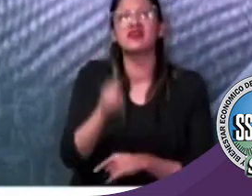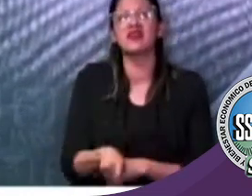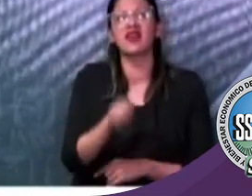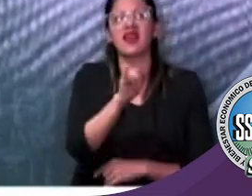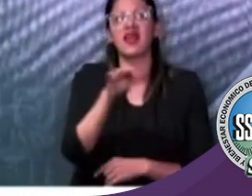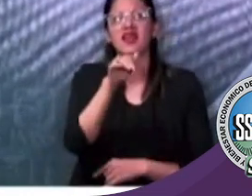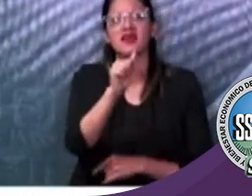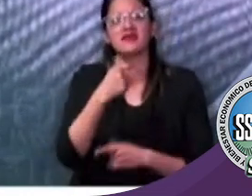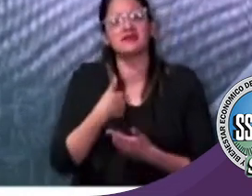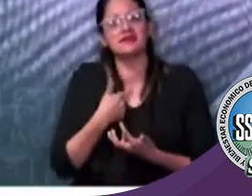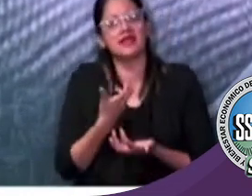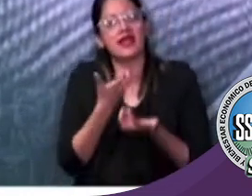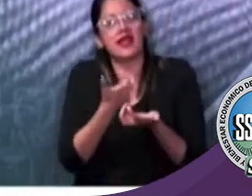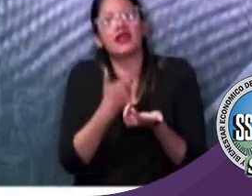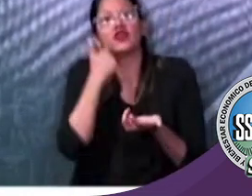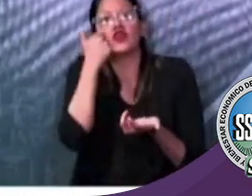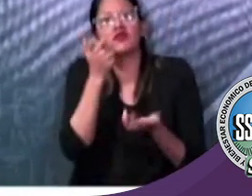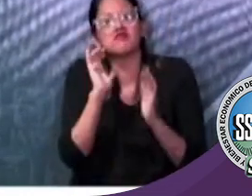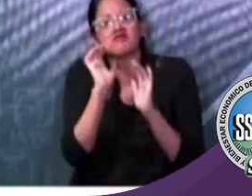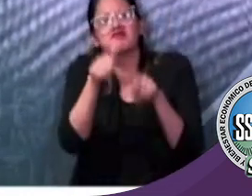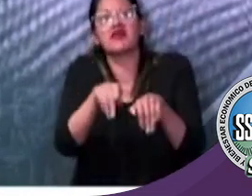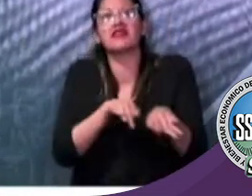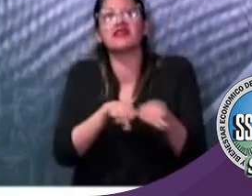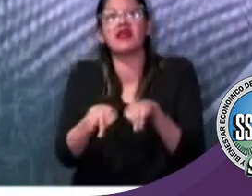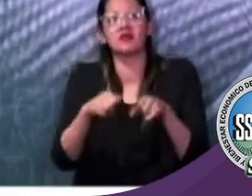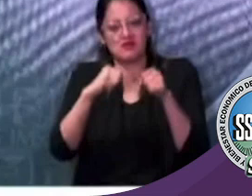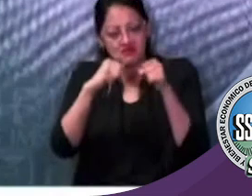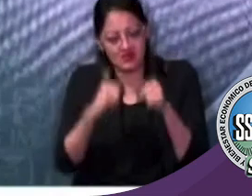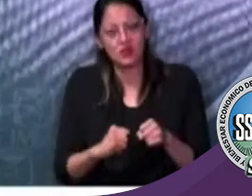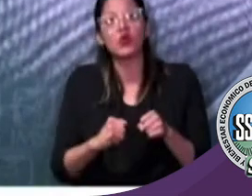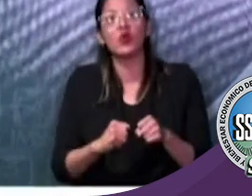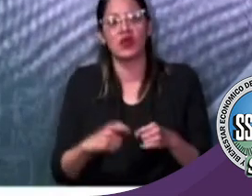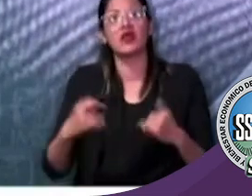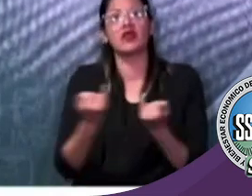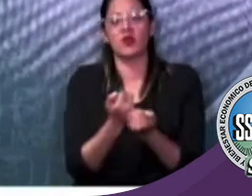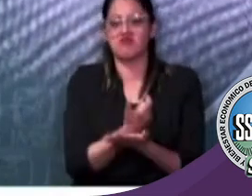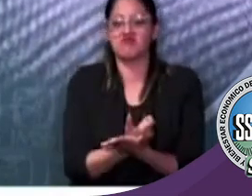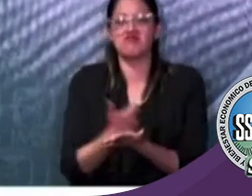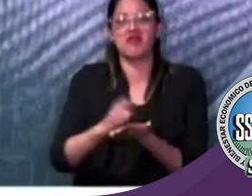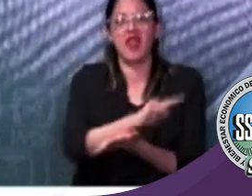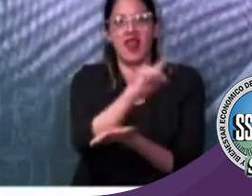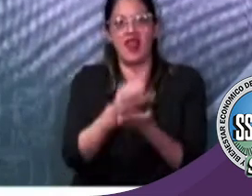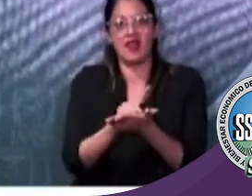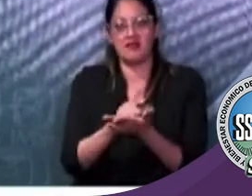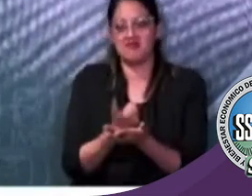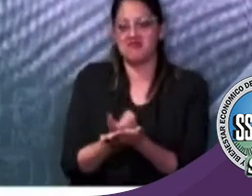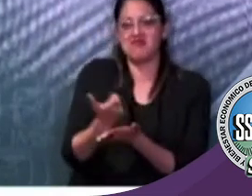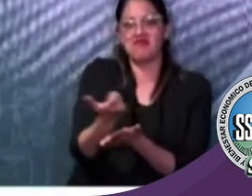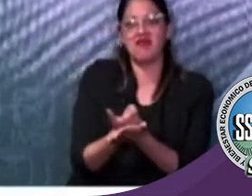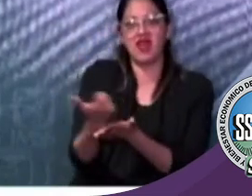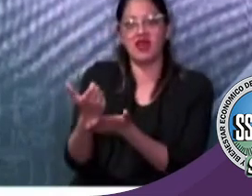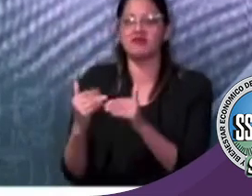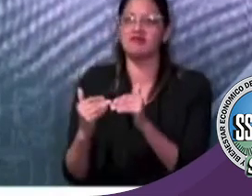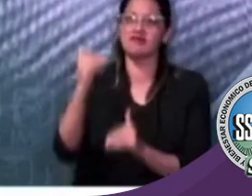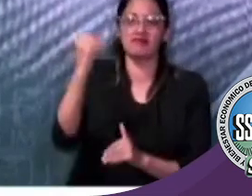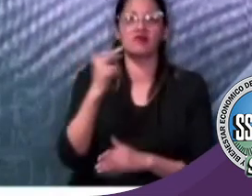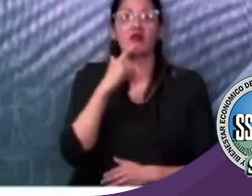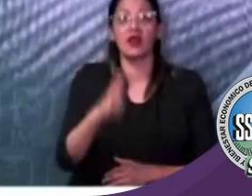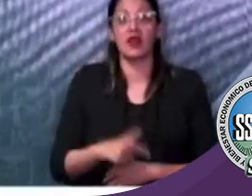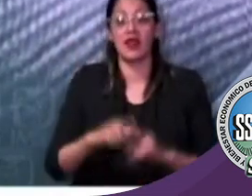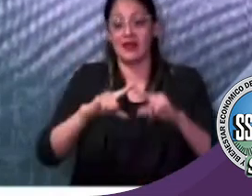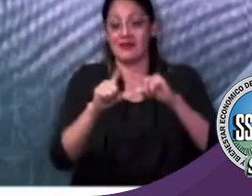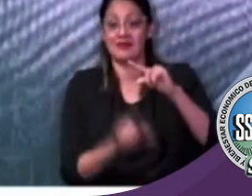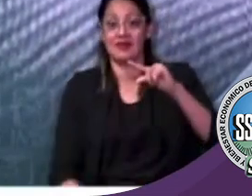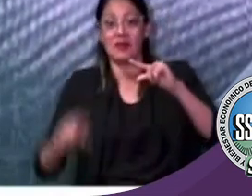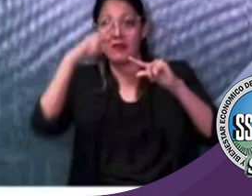aspiración cumplida de contar con un empleo estable y prestaciones superiores a la de la ley. En medio de un